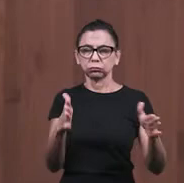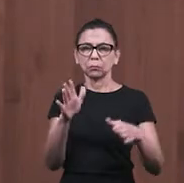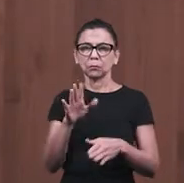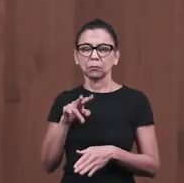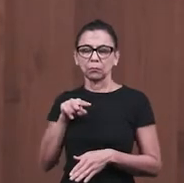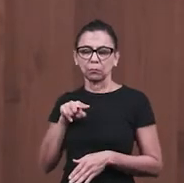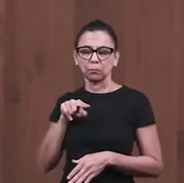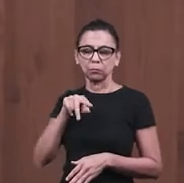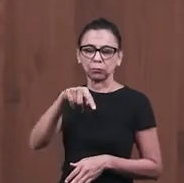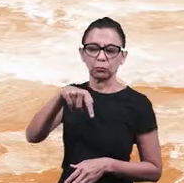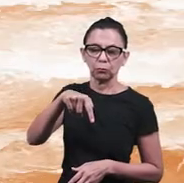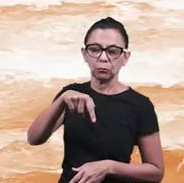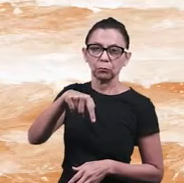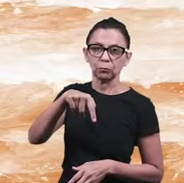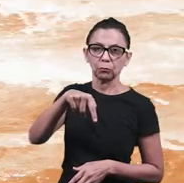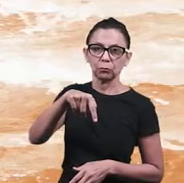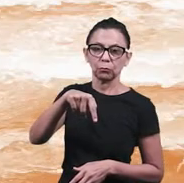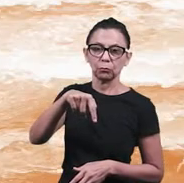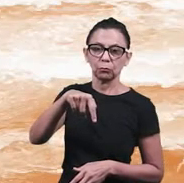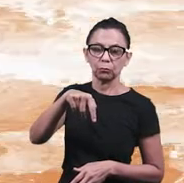río.